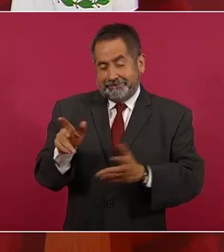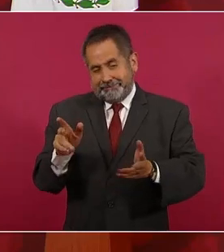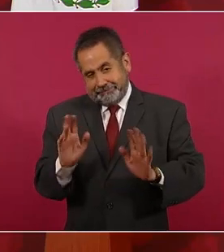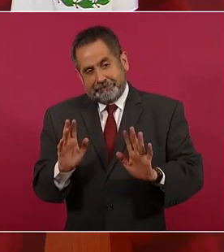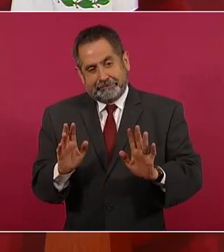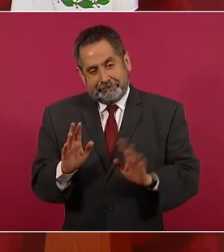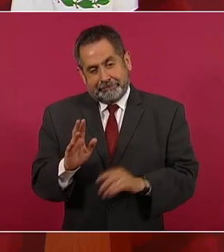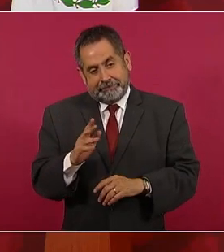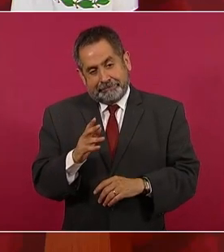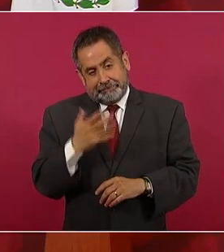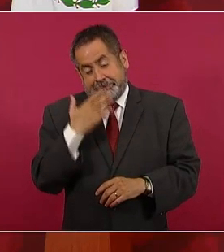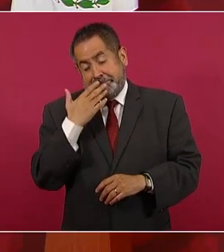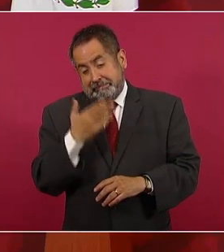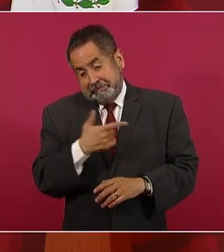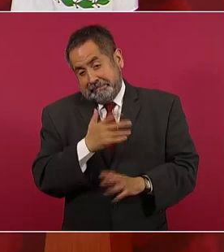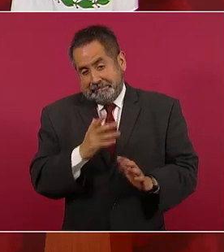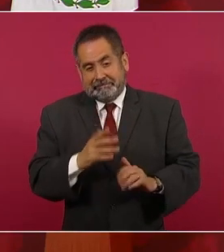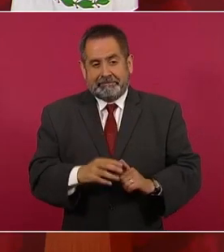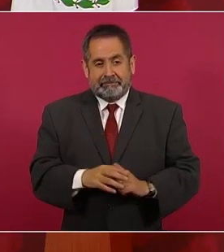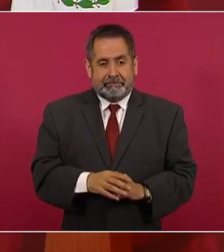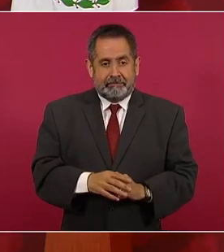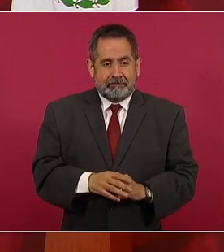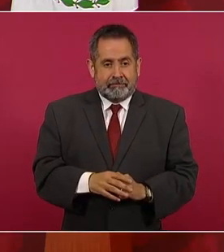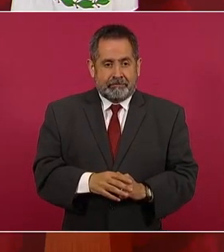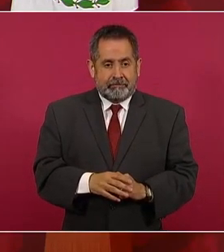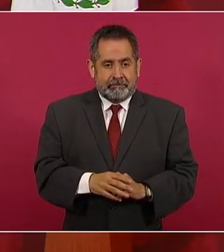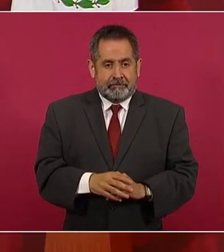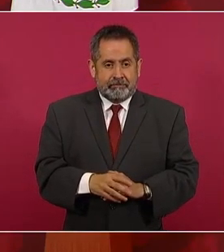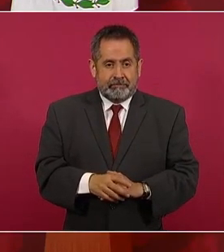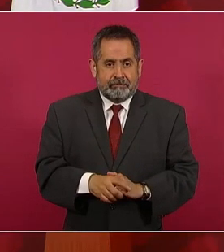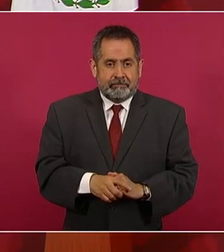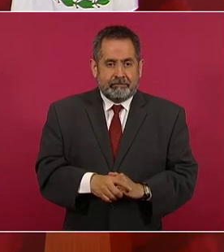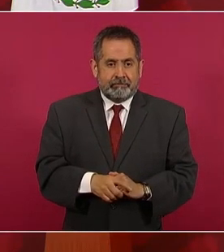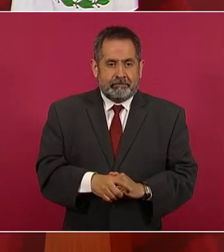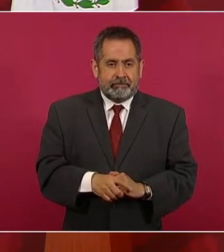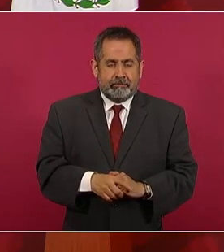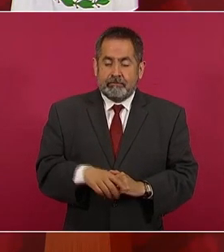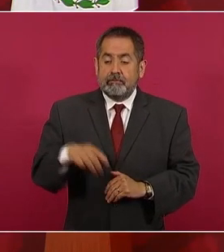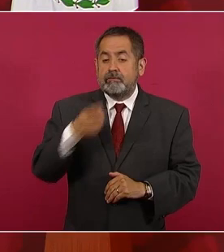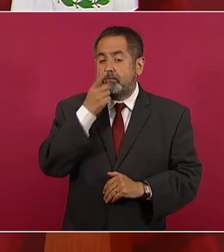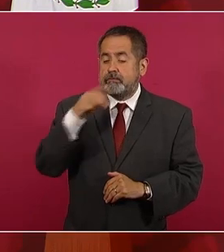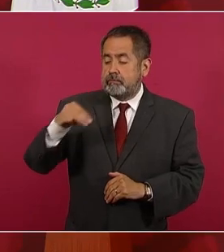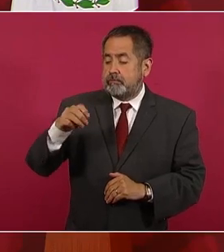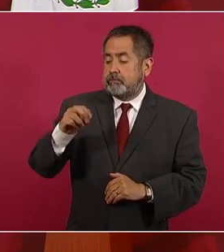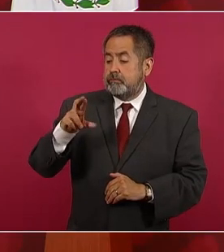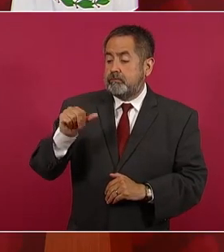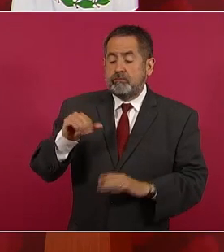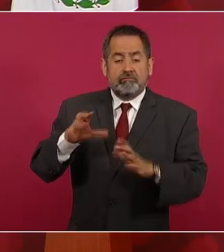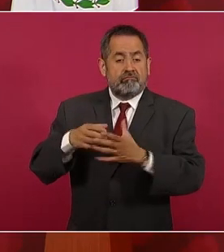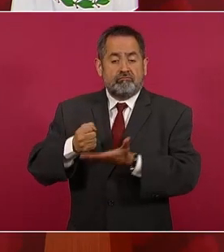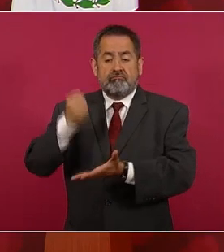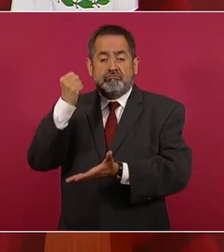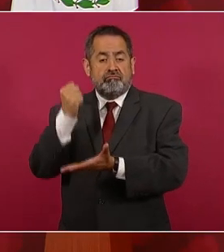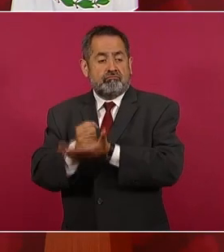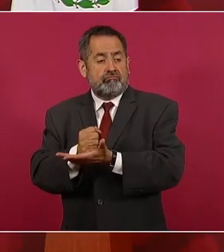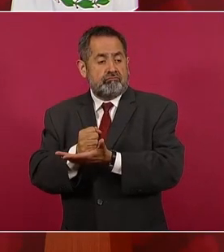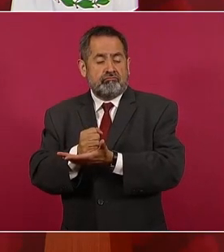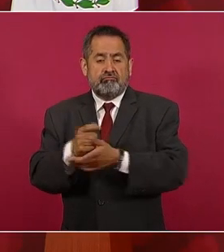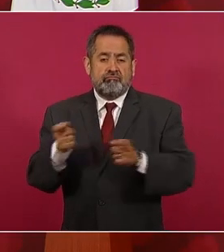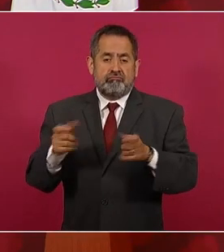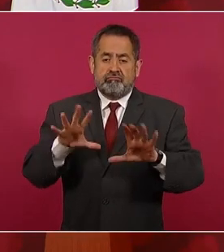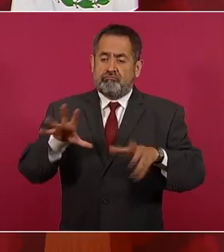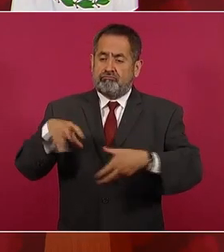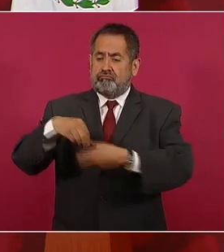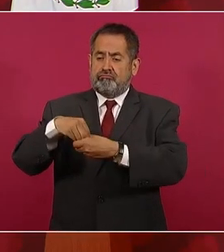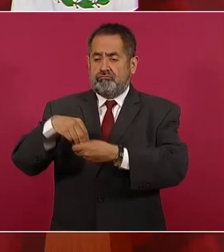ella me propone o propone ese nombre. Morena aprobó un monopolio